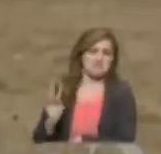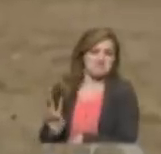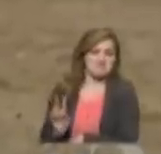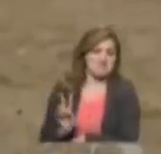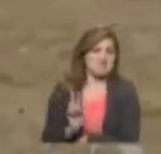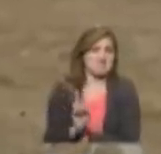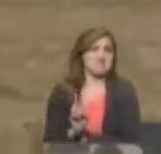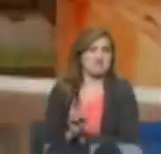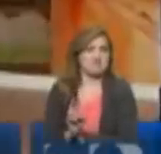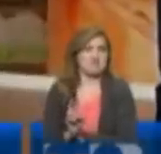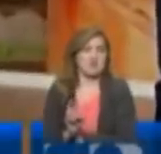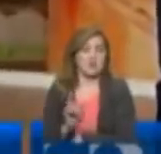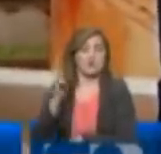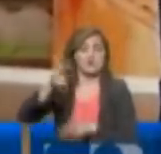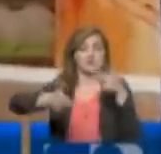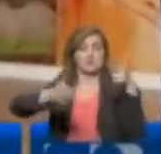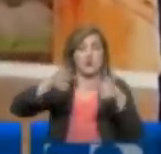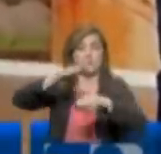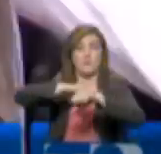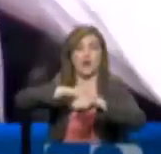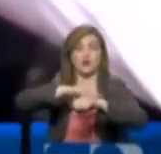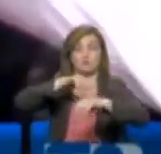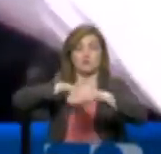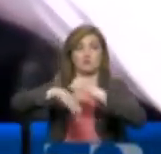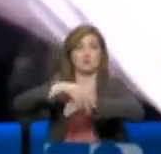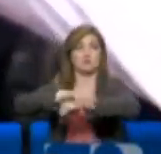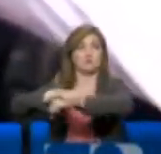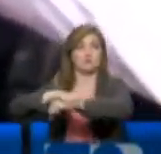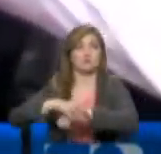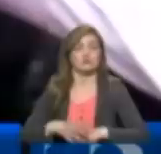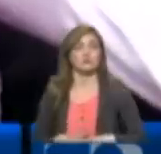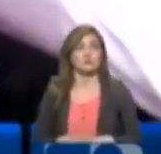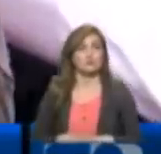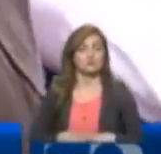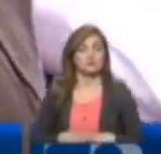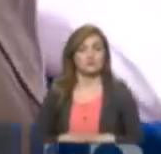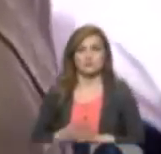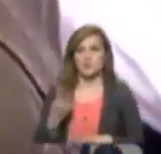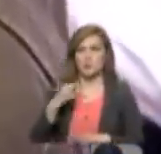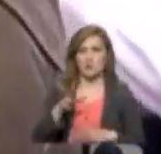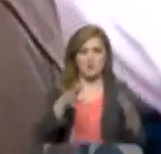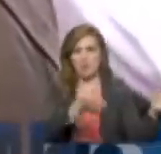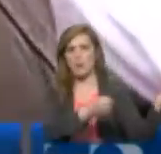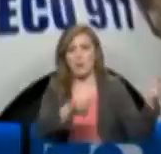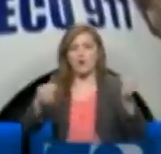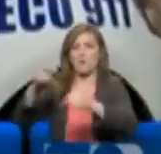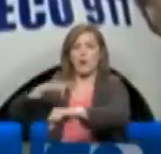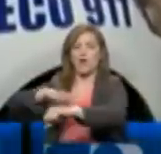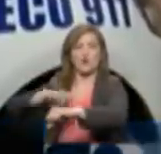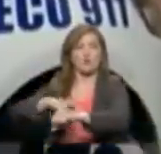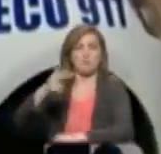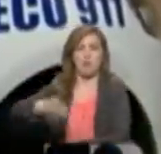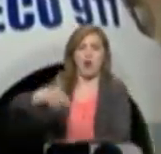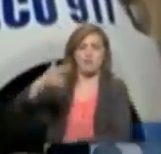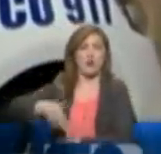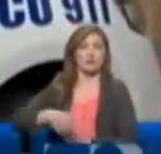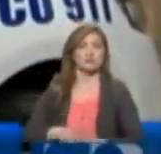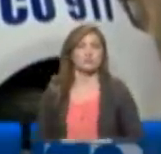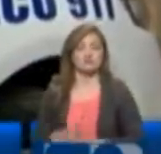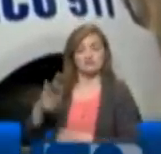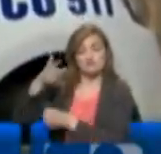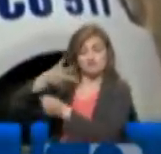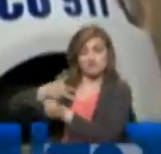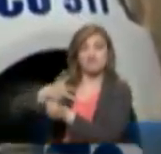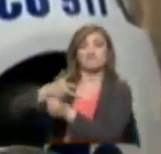todo esto es un atraco' 16 se los han llevado hasta el fondo pero sólo llegaron también se conoce que hay cámaras de